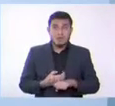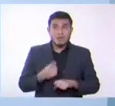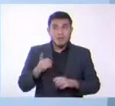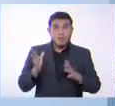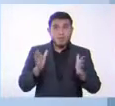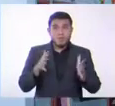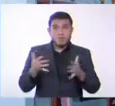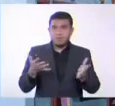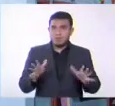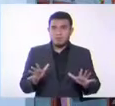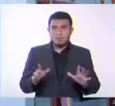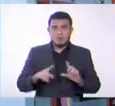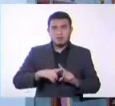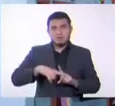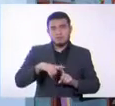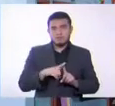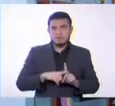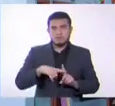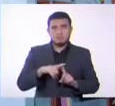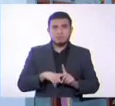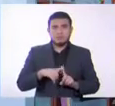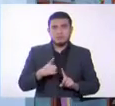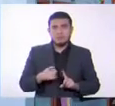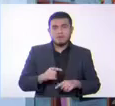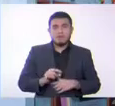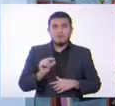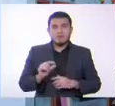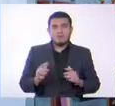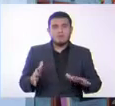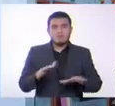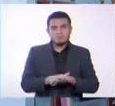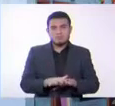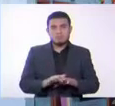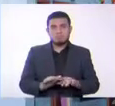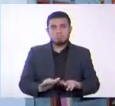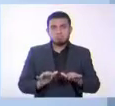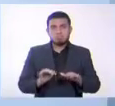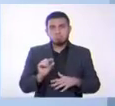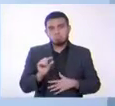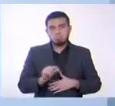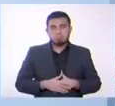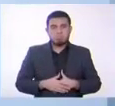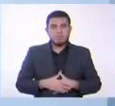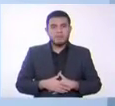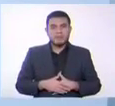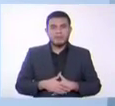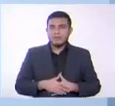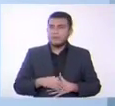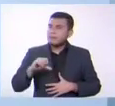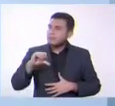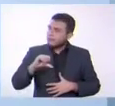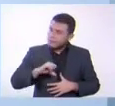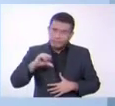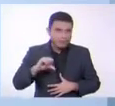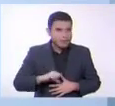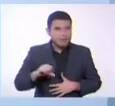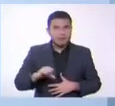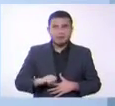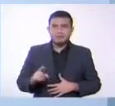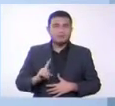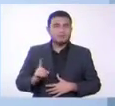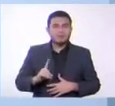ambiente, poseen bajos puntos de fusión y ebullición, y son malos conductores del calor y